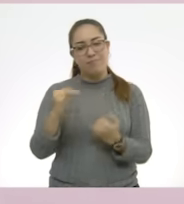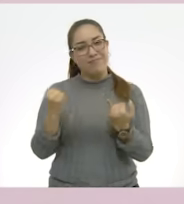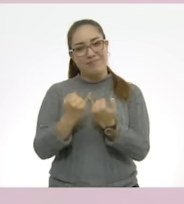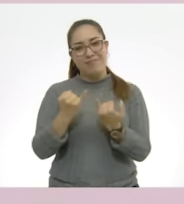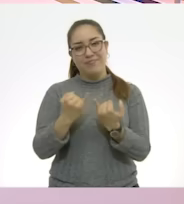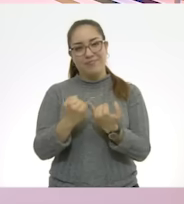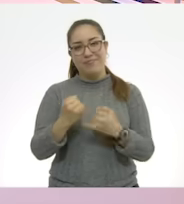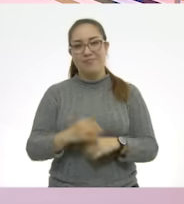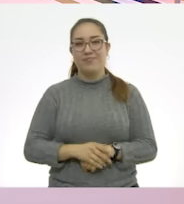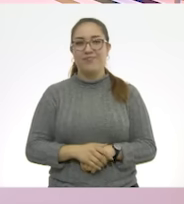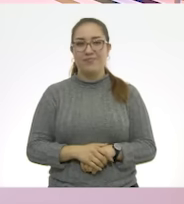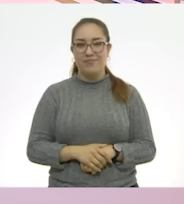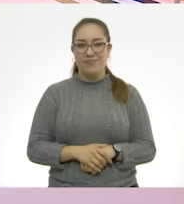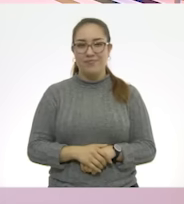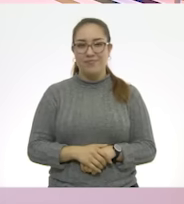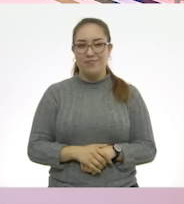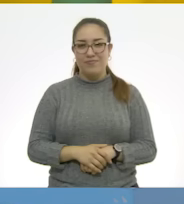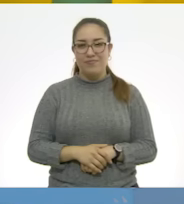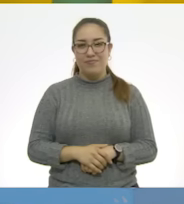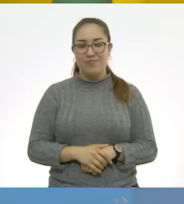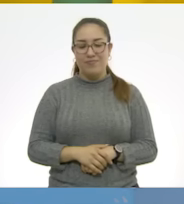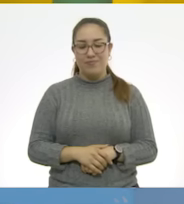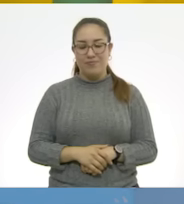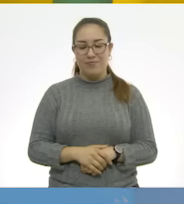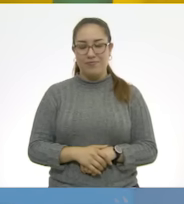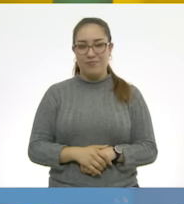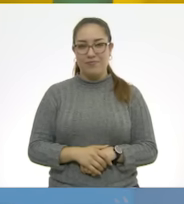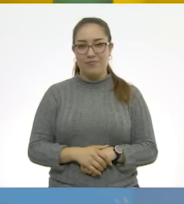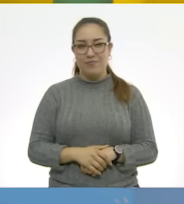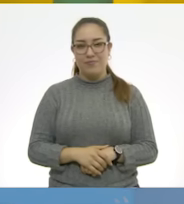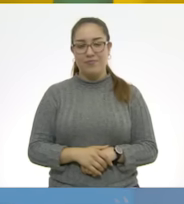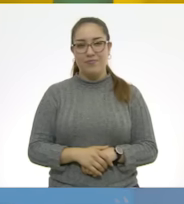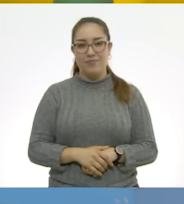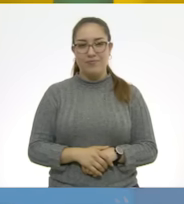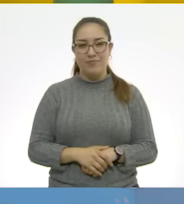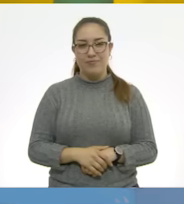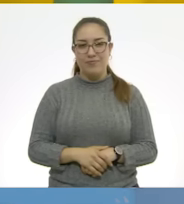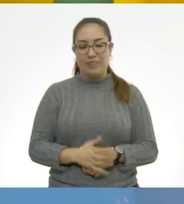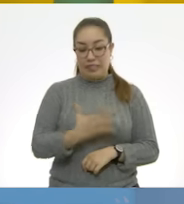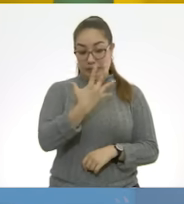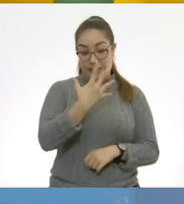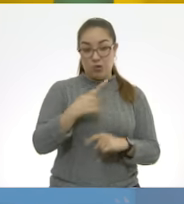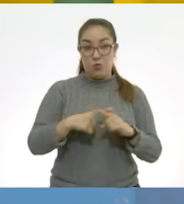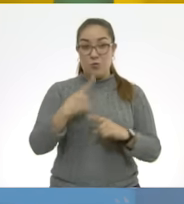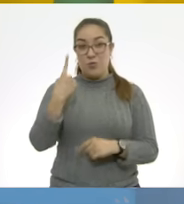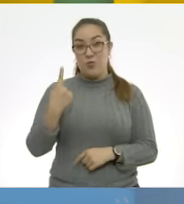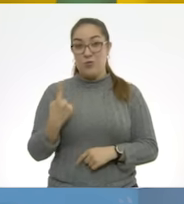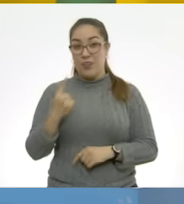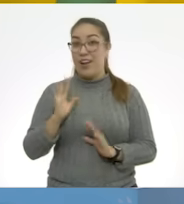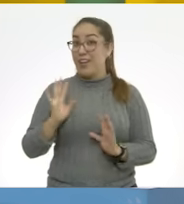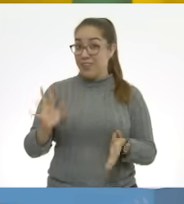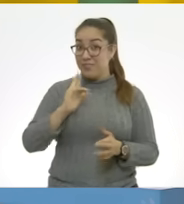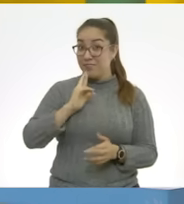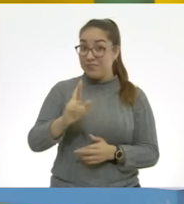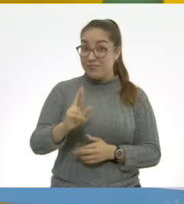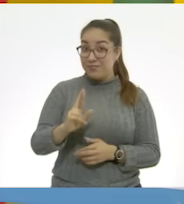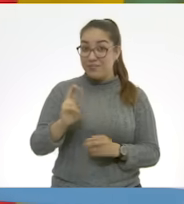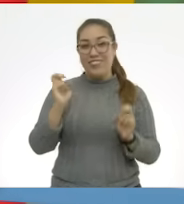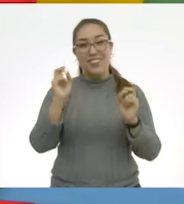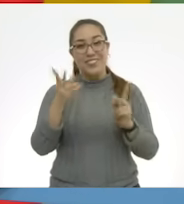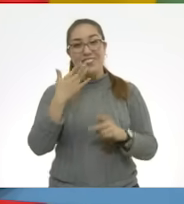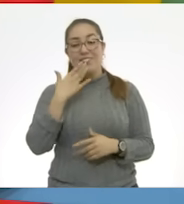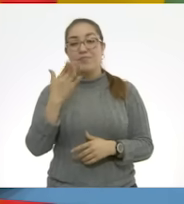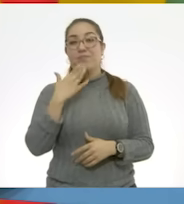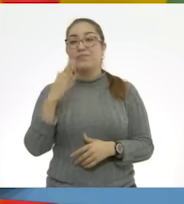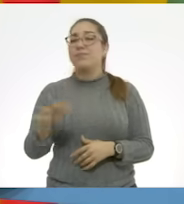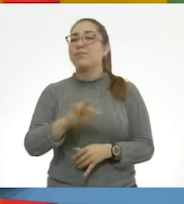5 por 1. ¿Ya la tienes? Por una. ¡Qué bueno! Vamos